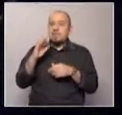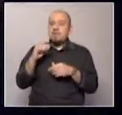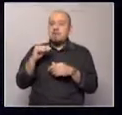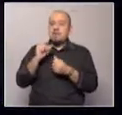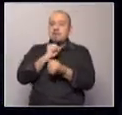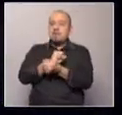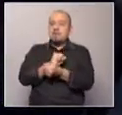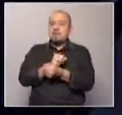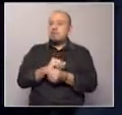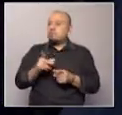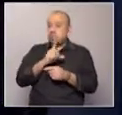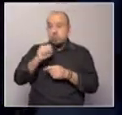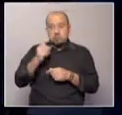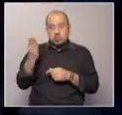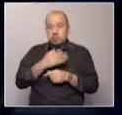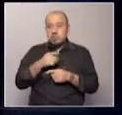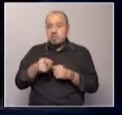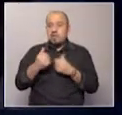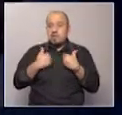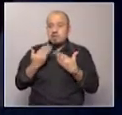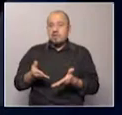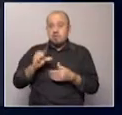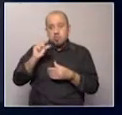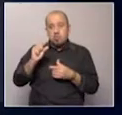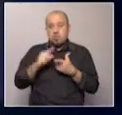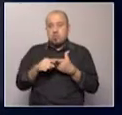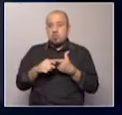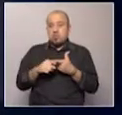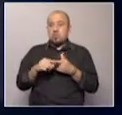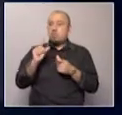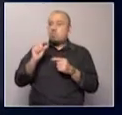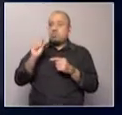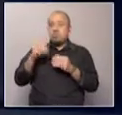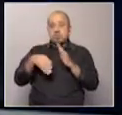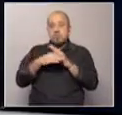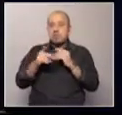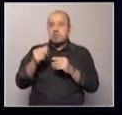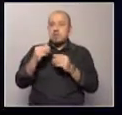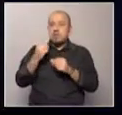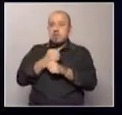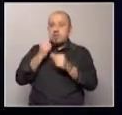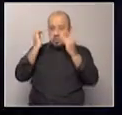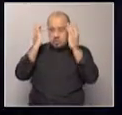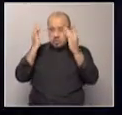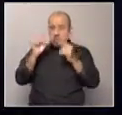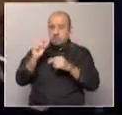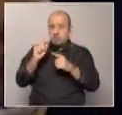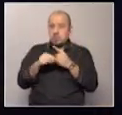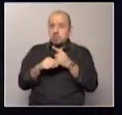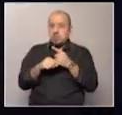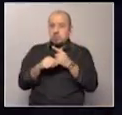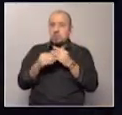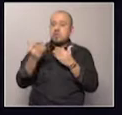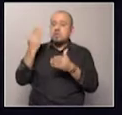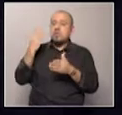cárceles severas con pocos beneficios con pocas salidas con poco trabajo educativo eso era así hasta hace